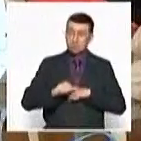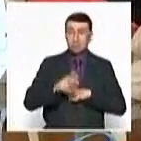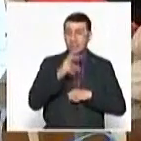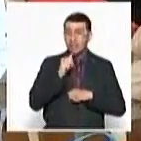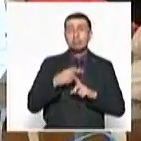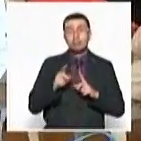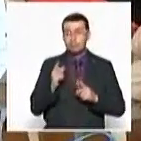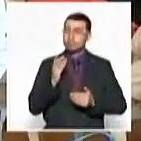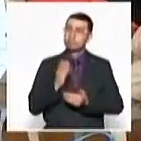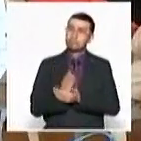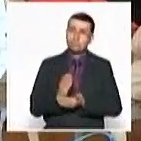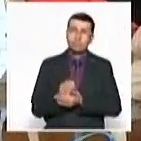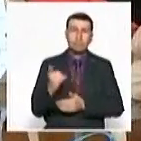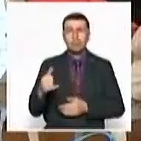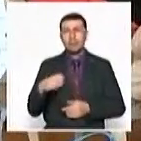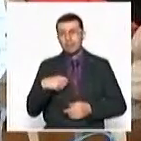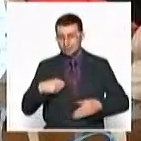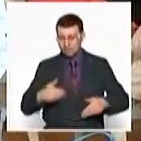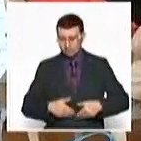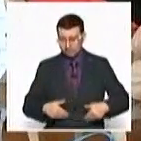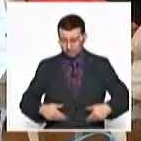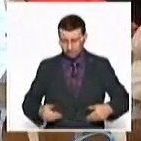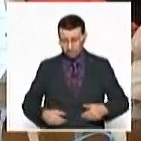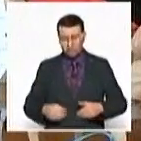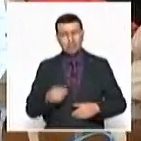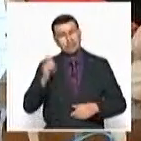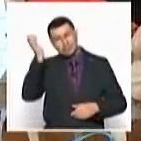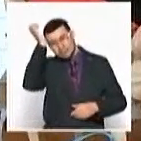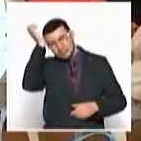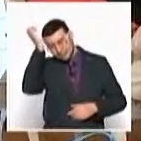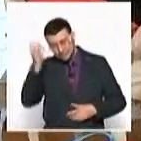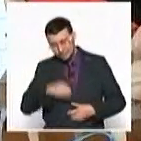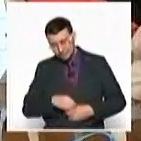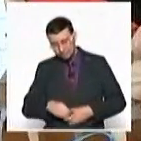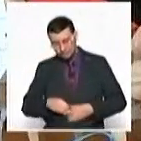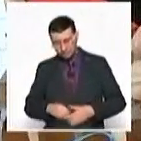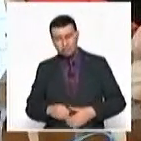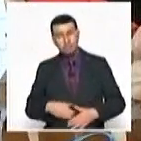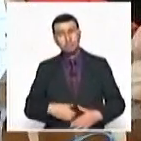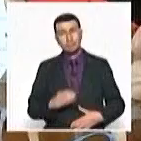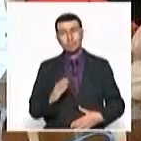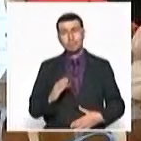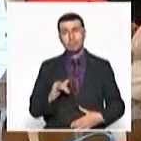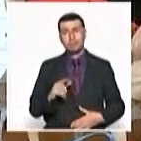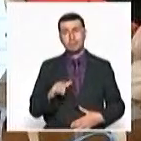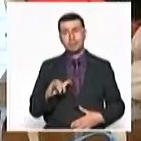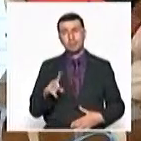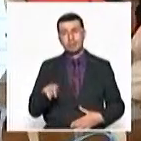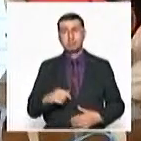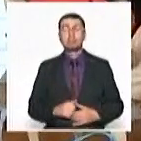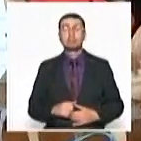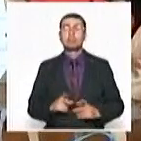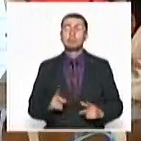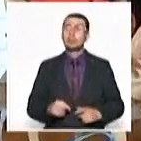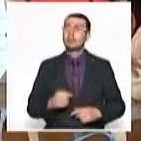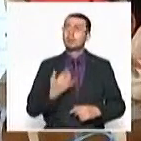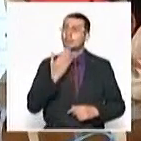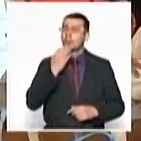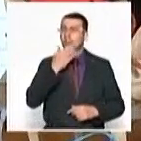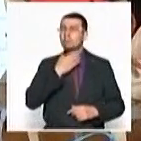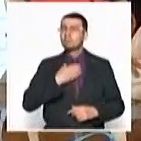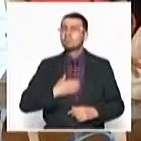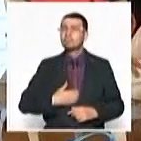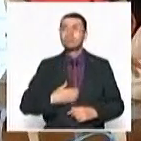por cálculos biliares hace 3 años. Y se le han practicado las dilataciones esofágicas